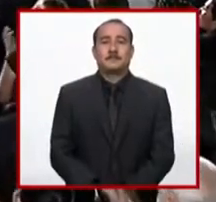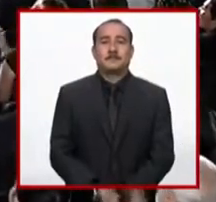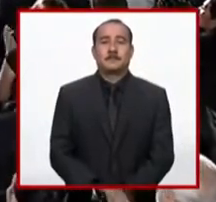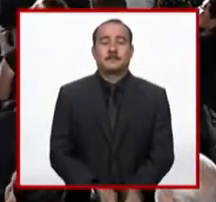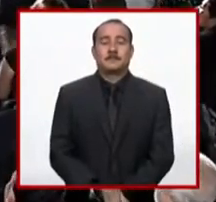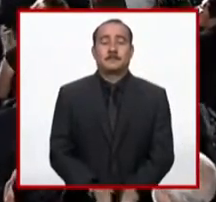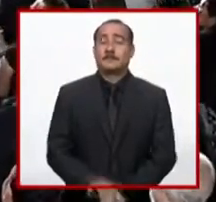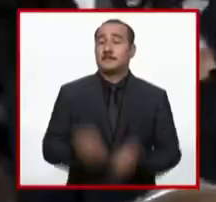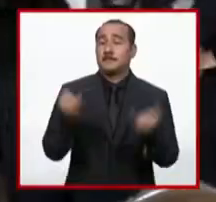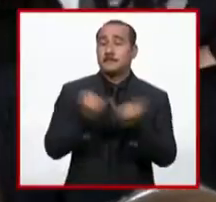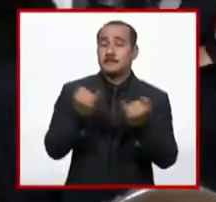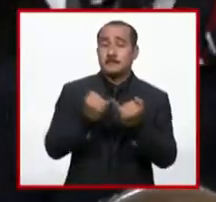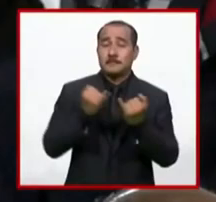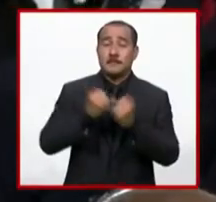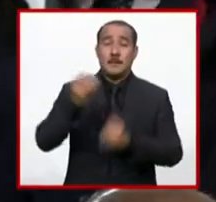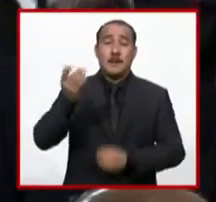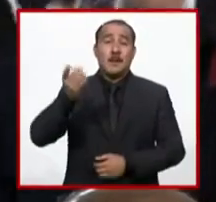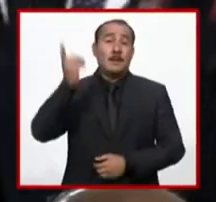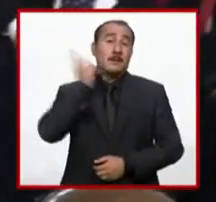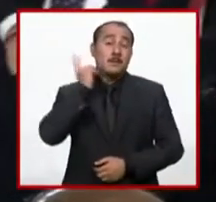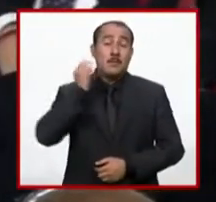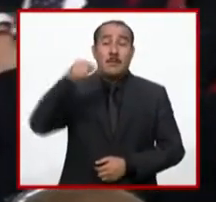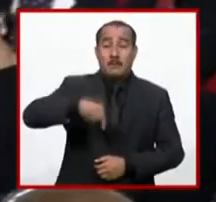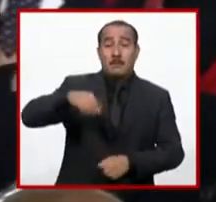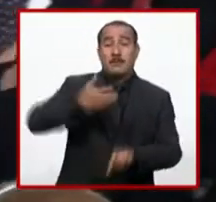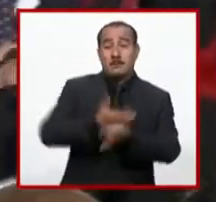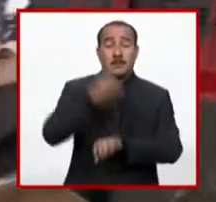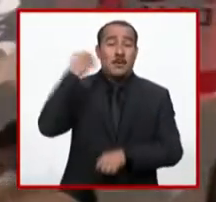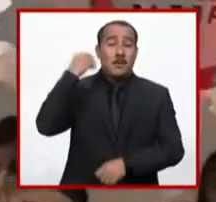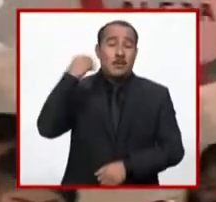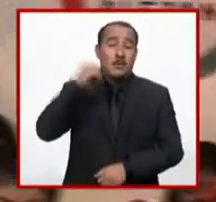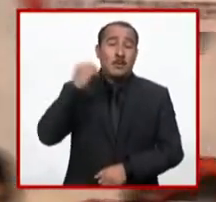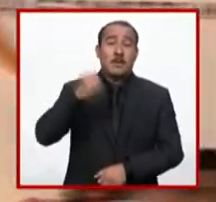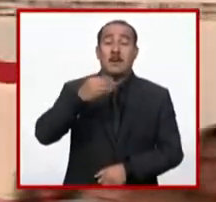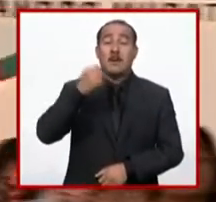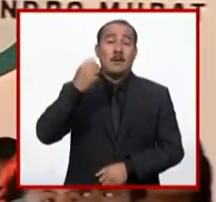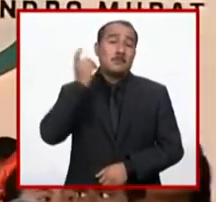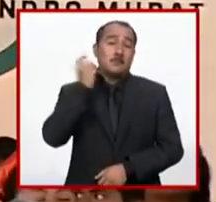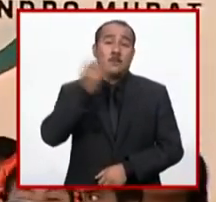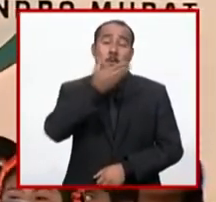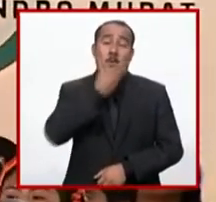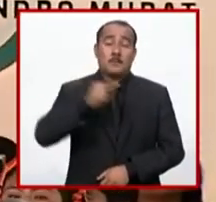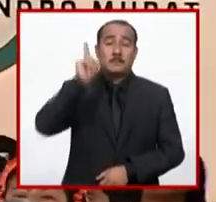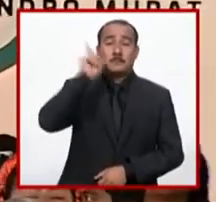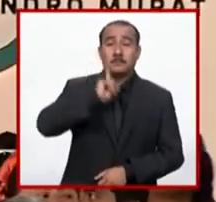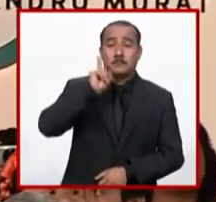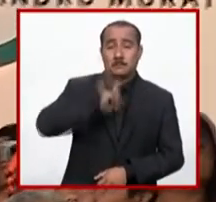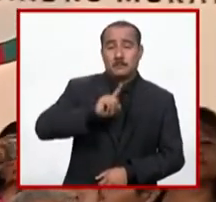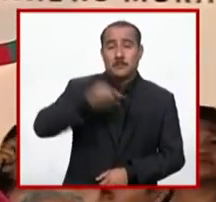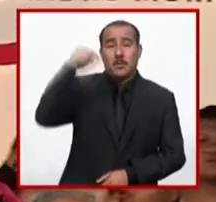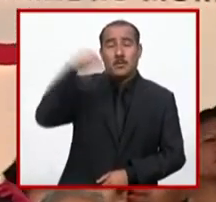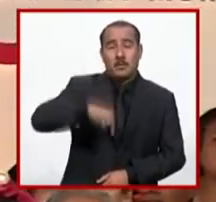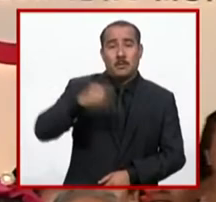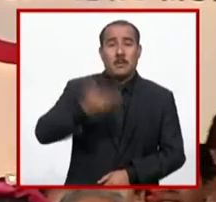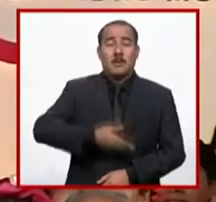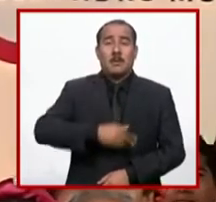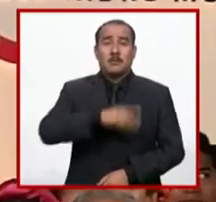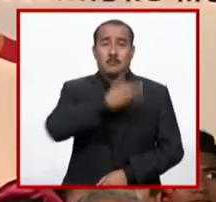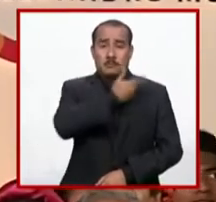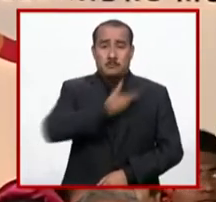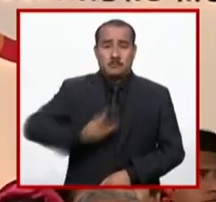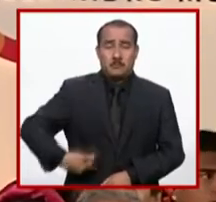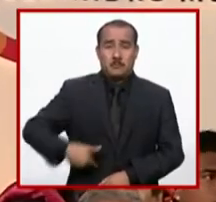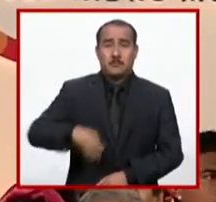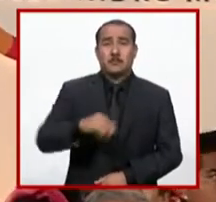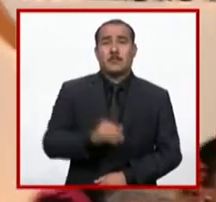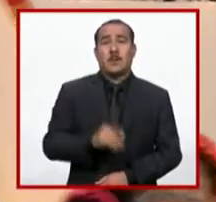Y por supuesto a las diputadas locales y diputados locales. Hoy el presidente de la JUCOPO